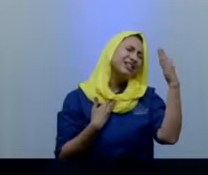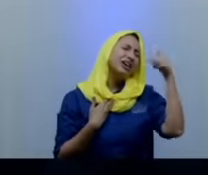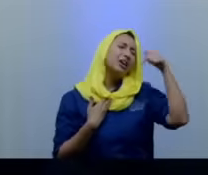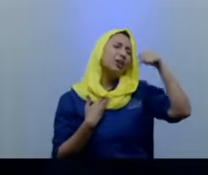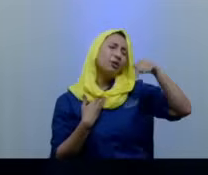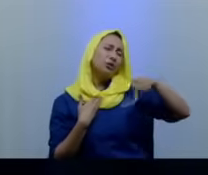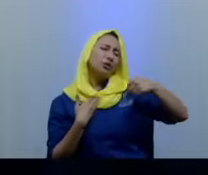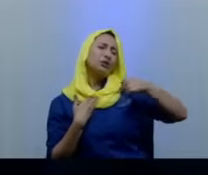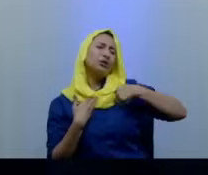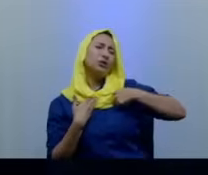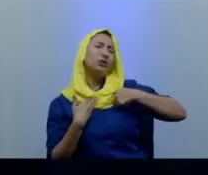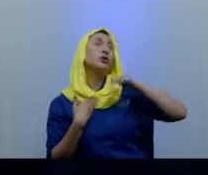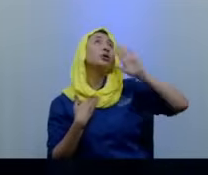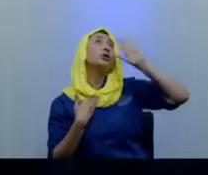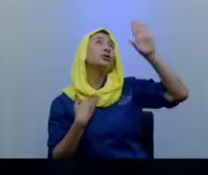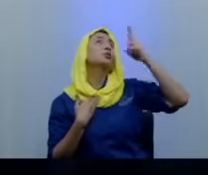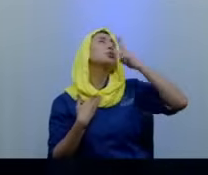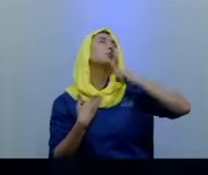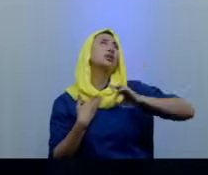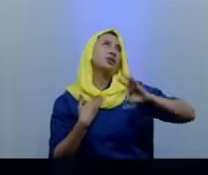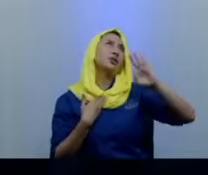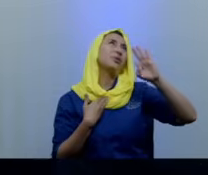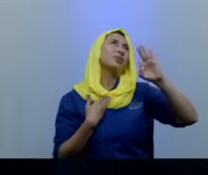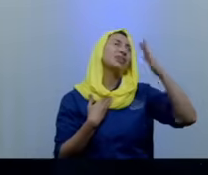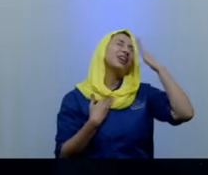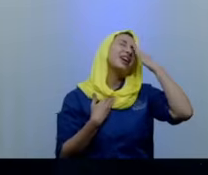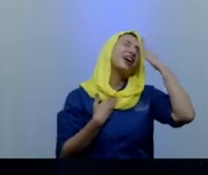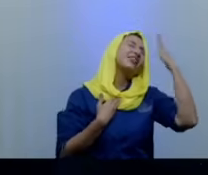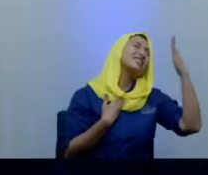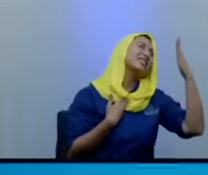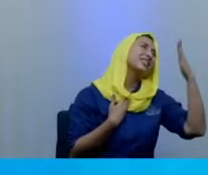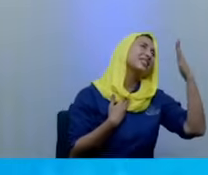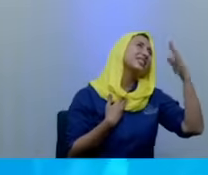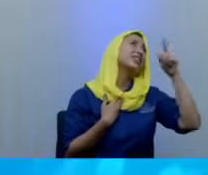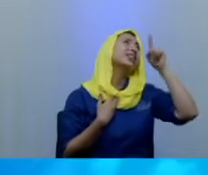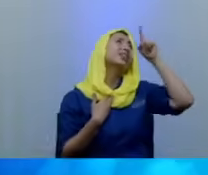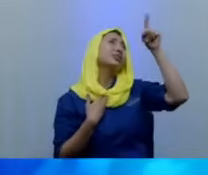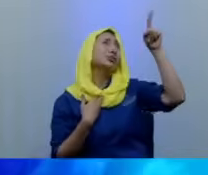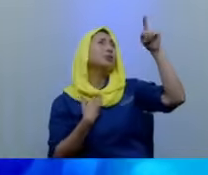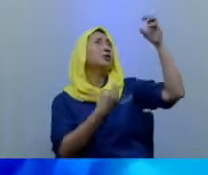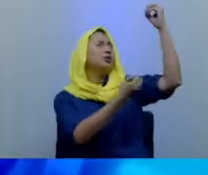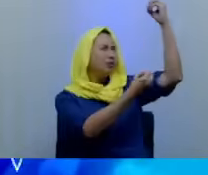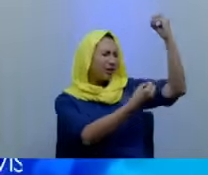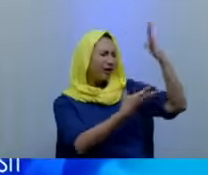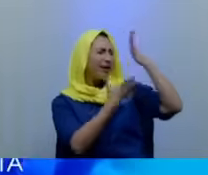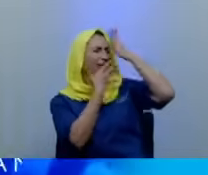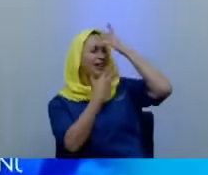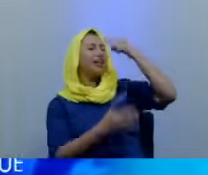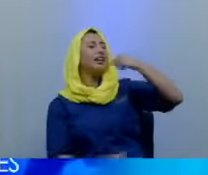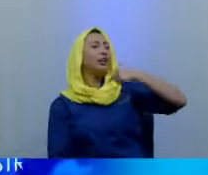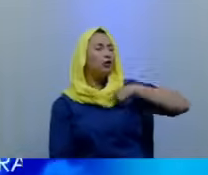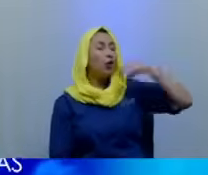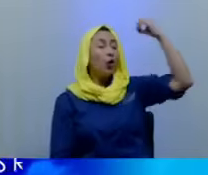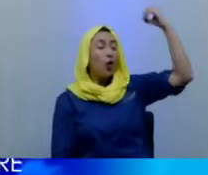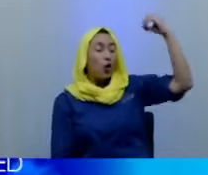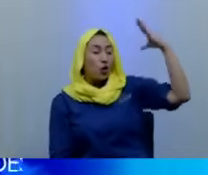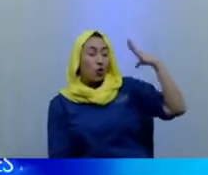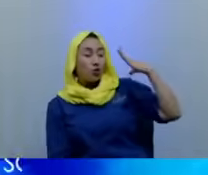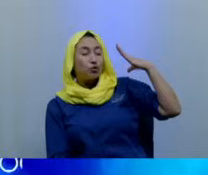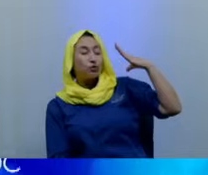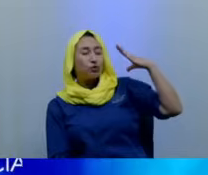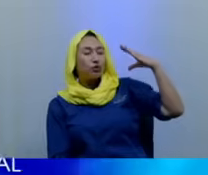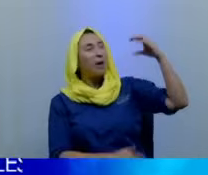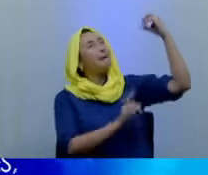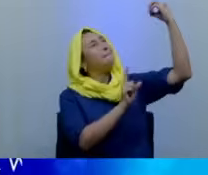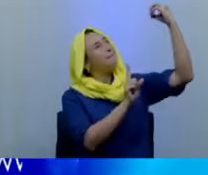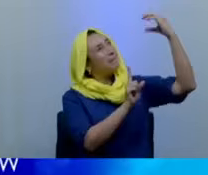nos empiezas, Señor, a revelar que somos luz, que somos sal, que somos puerta, que somos